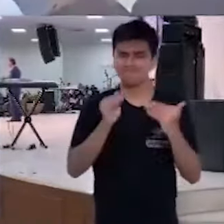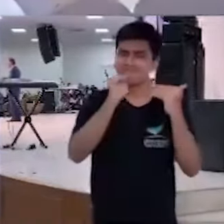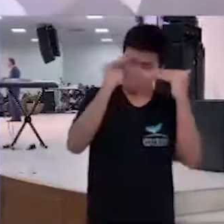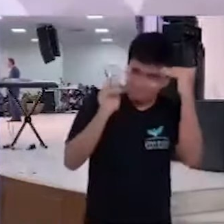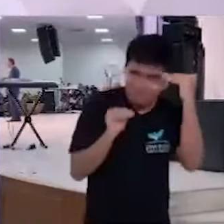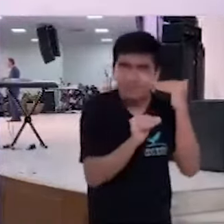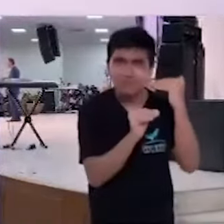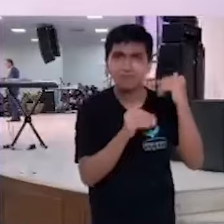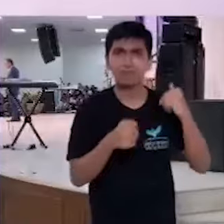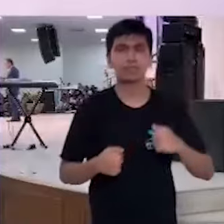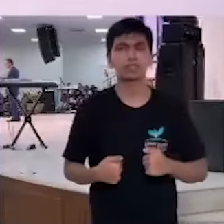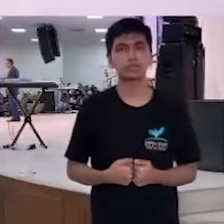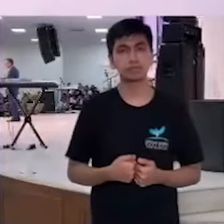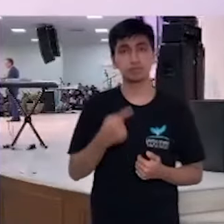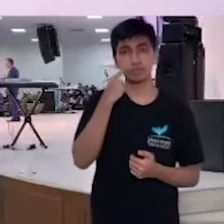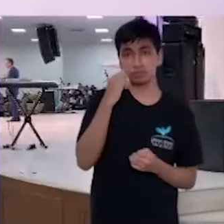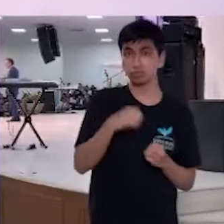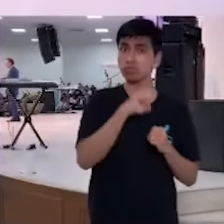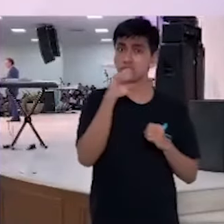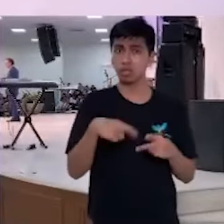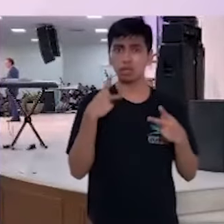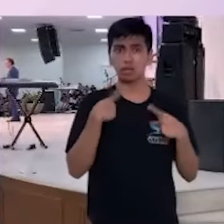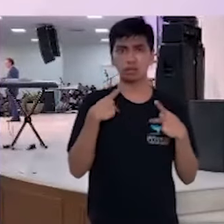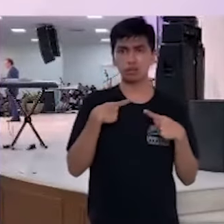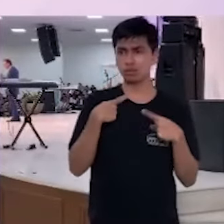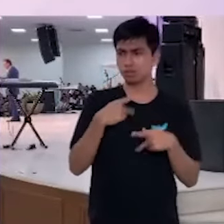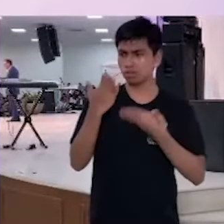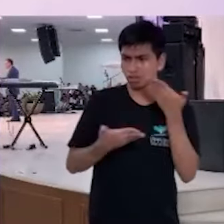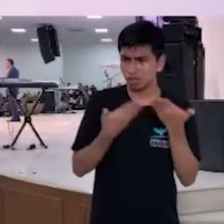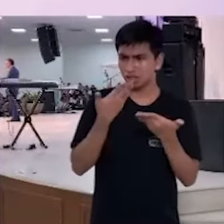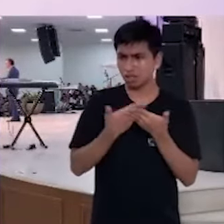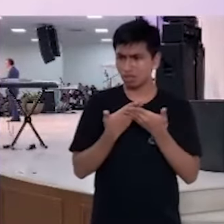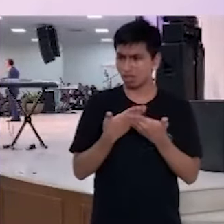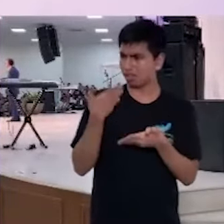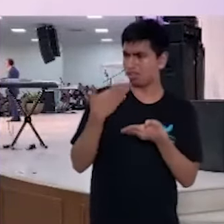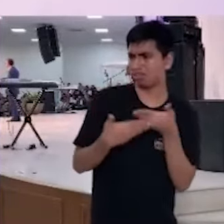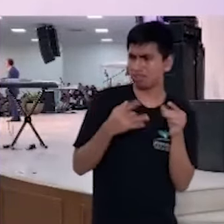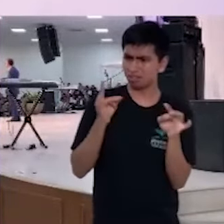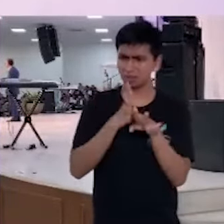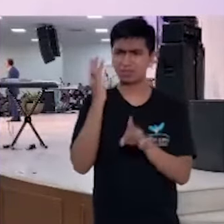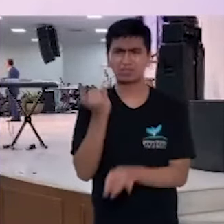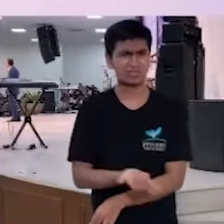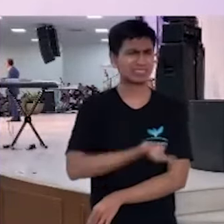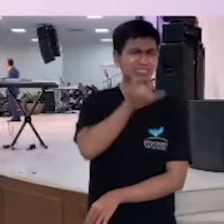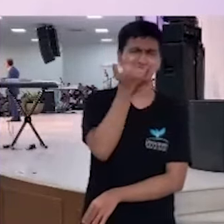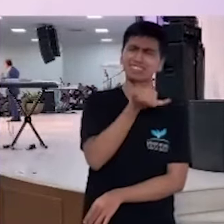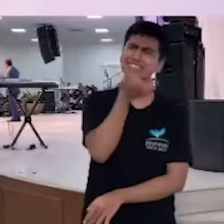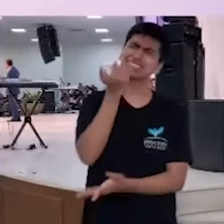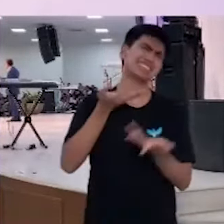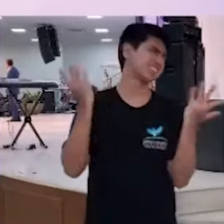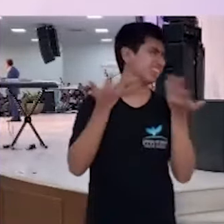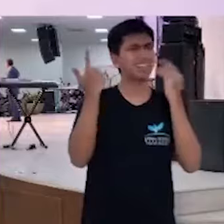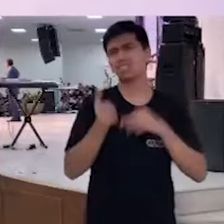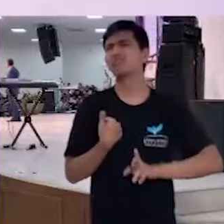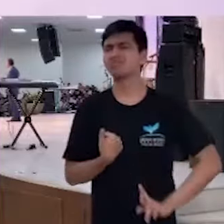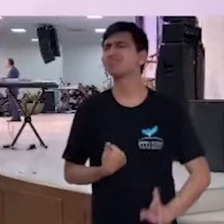servidor humilde, va a reconocer cuando le ha fallado a Dios, va a reconocer cuando le ha fallado a su familia, va a reconocer cuando le ha fallado